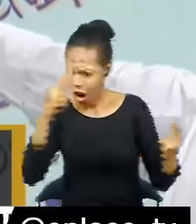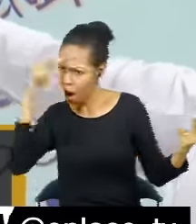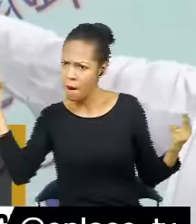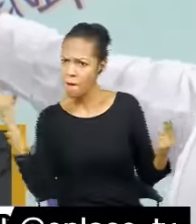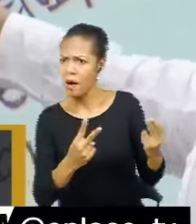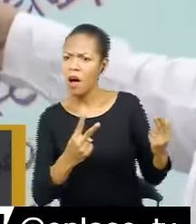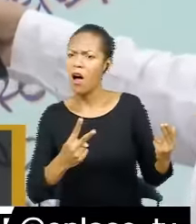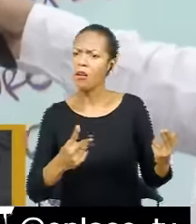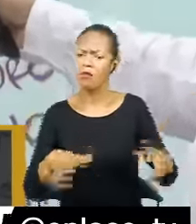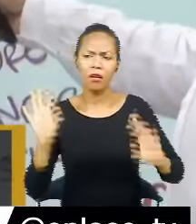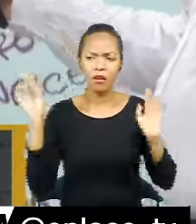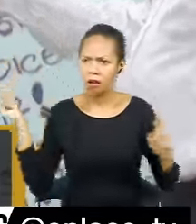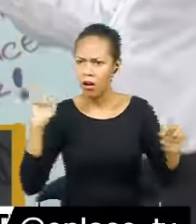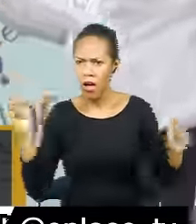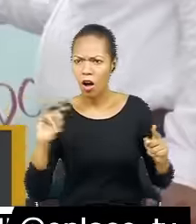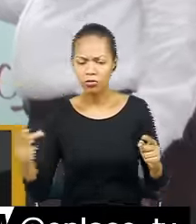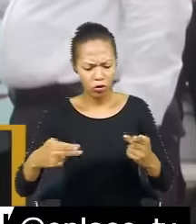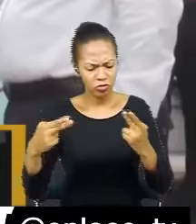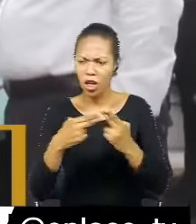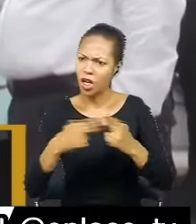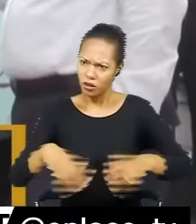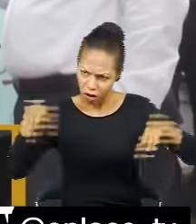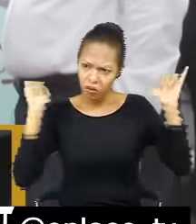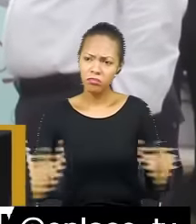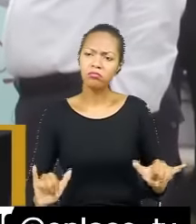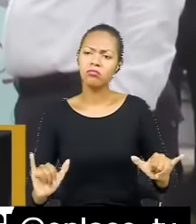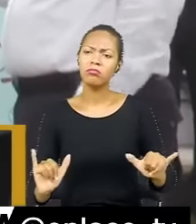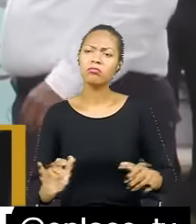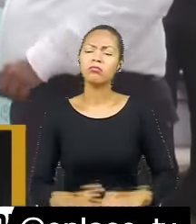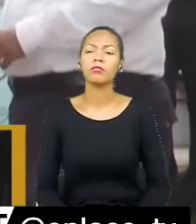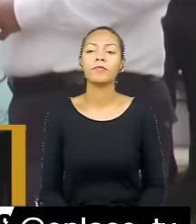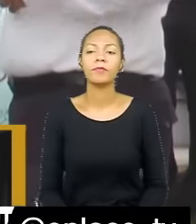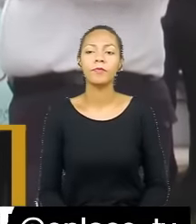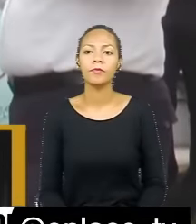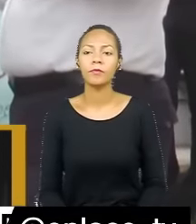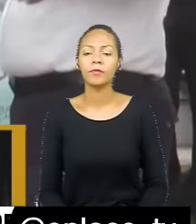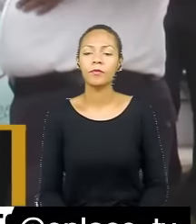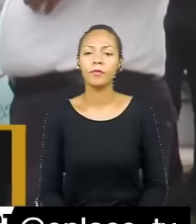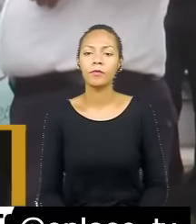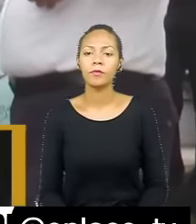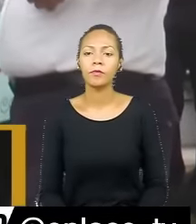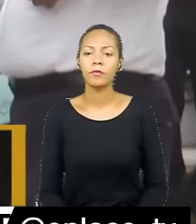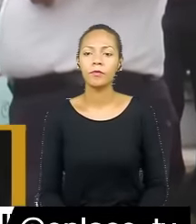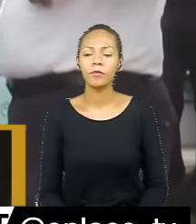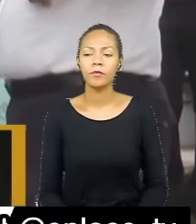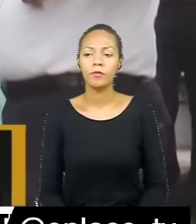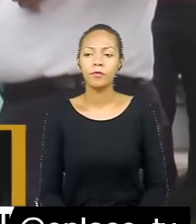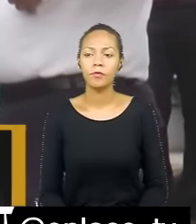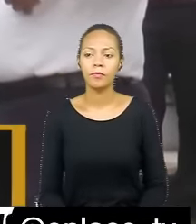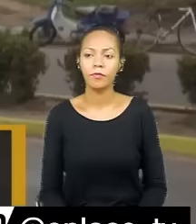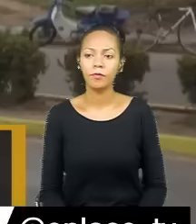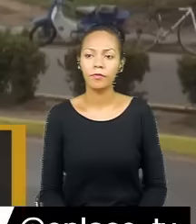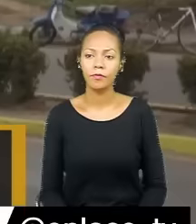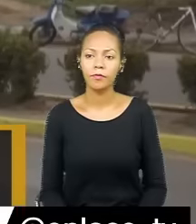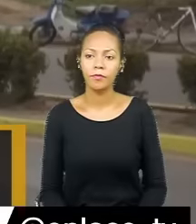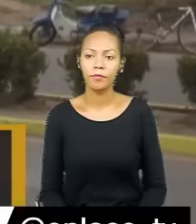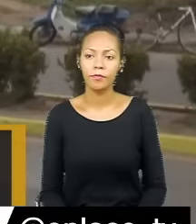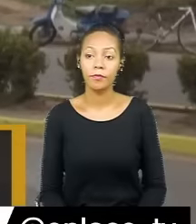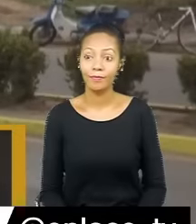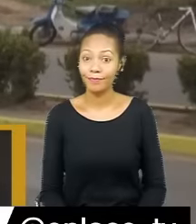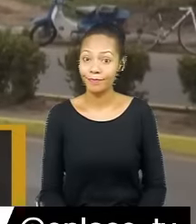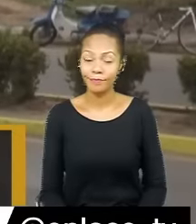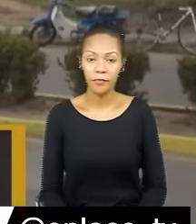vive! ¡Se siente! ¡El SENA está presente! ¡Se vive! ¡Se siente! ¡El SENA está presente! En